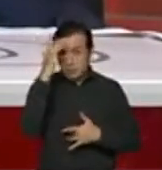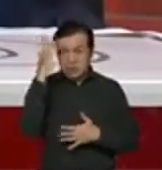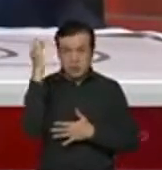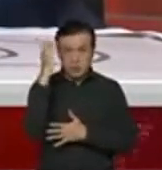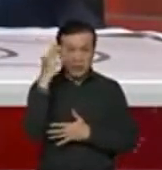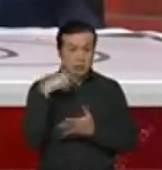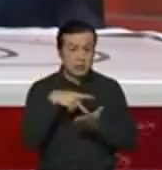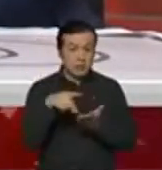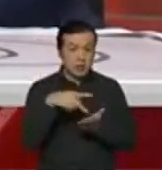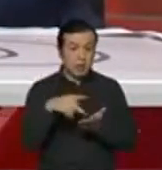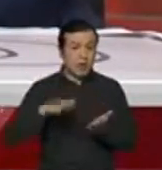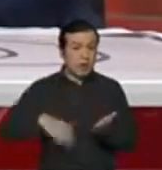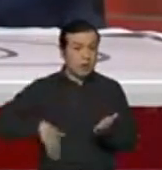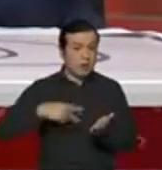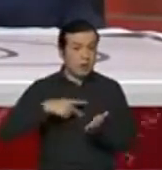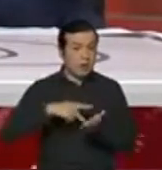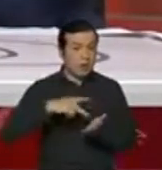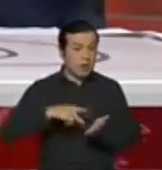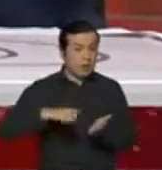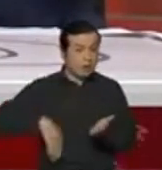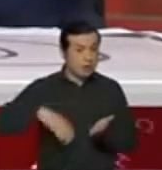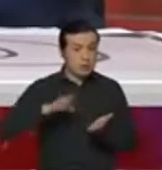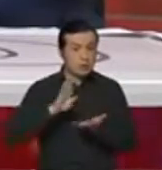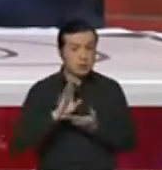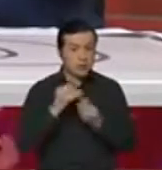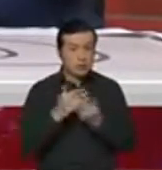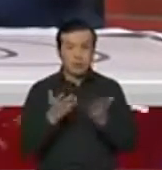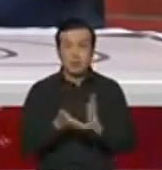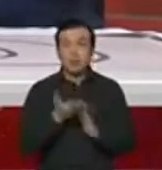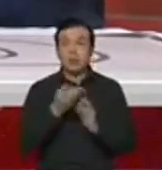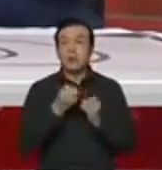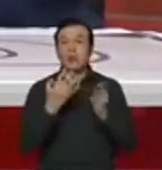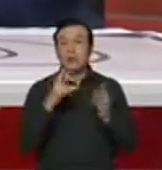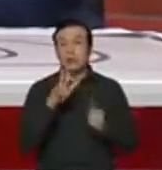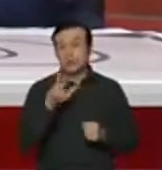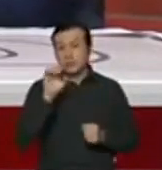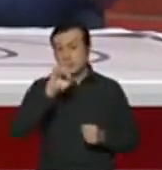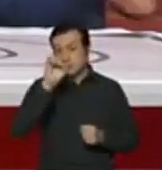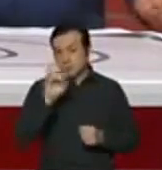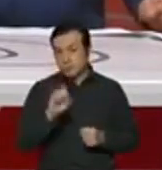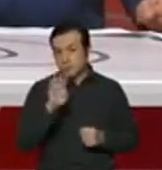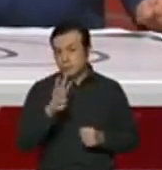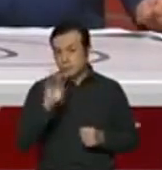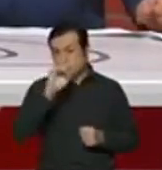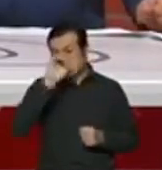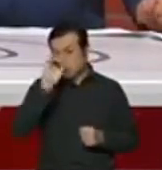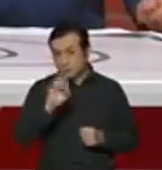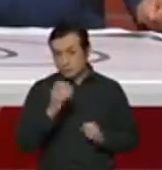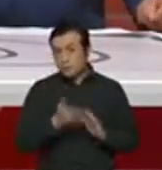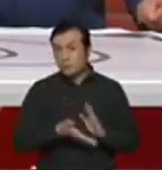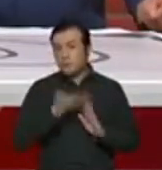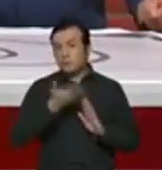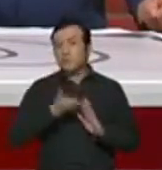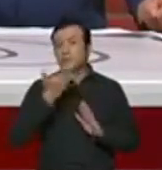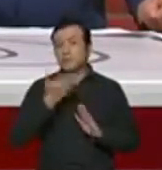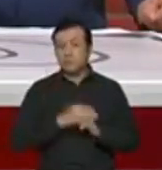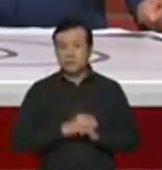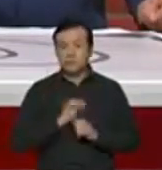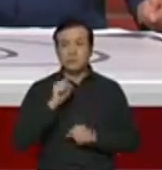el pago de los créditos hipotecarios en el BIES creció en cerca del 3%, 4%.